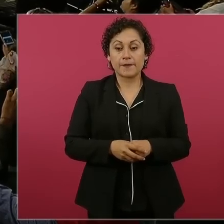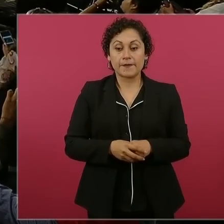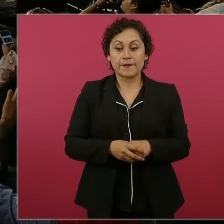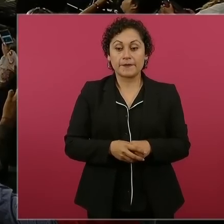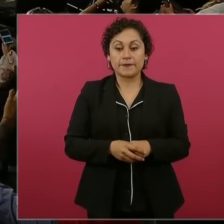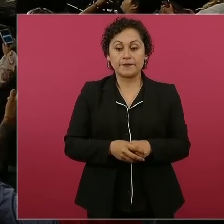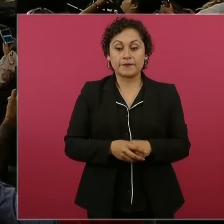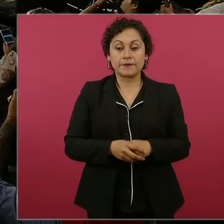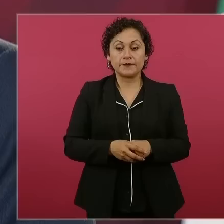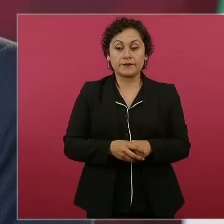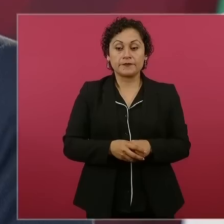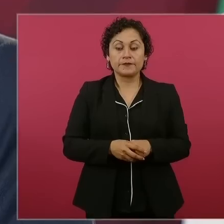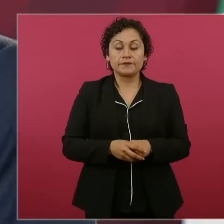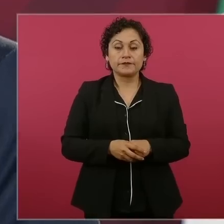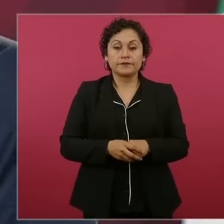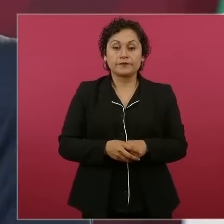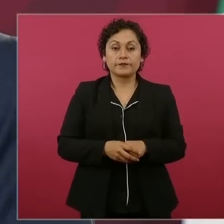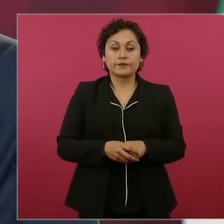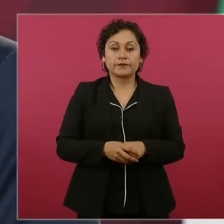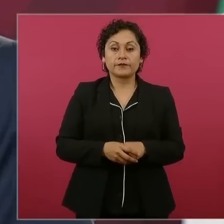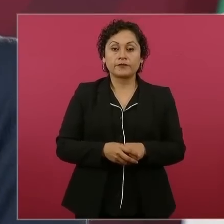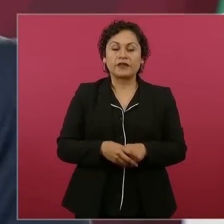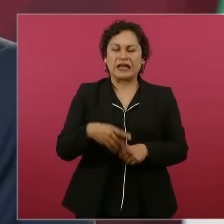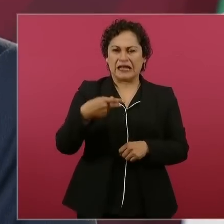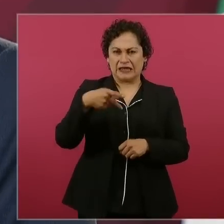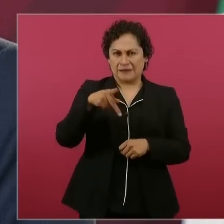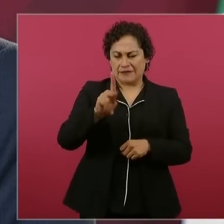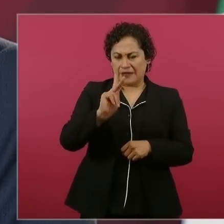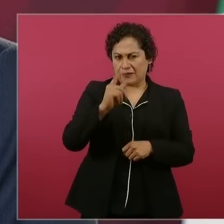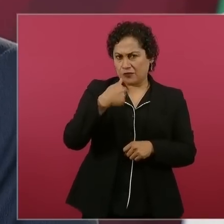los veo negándose,